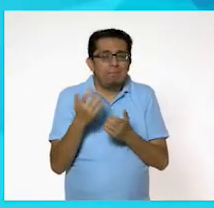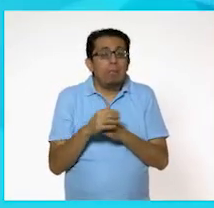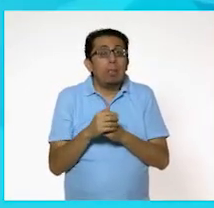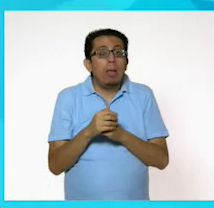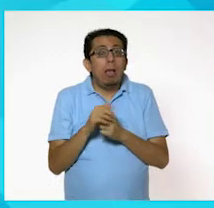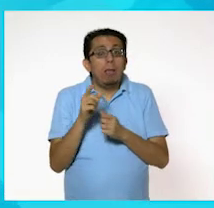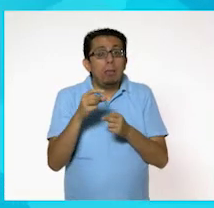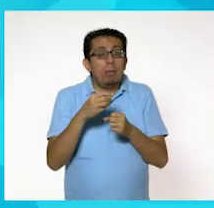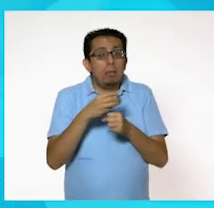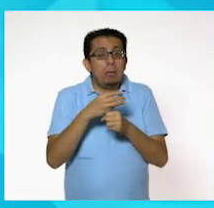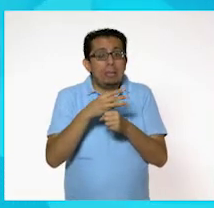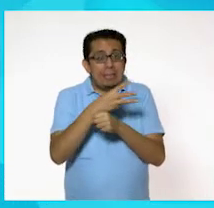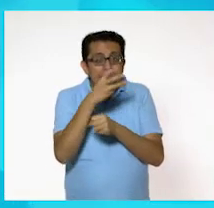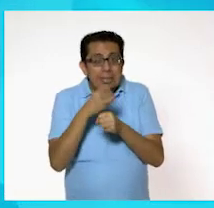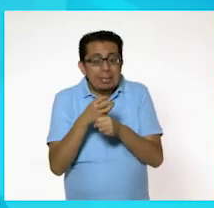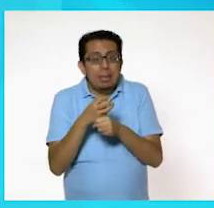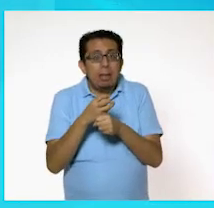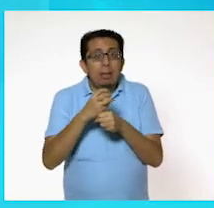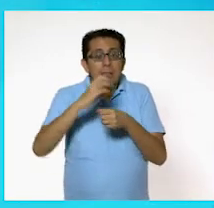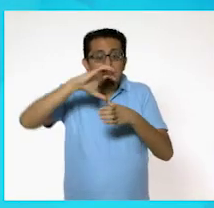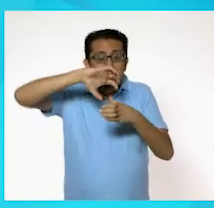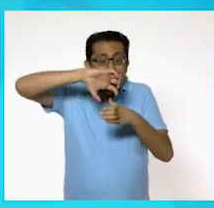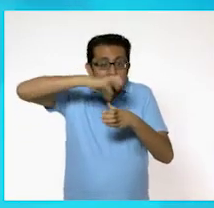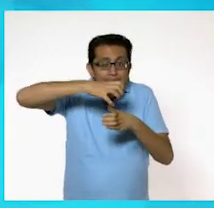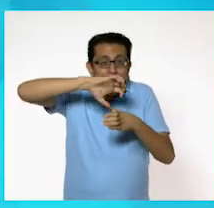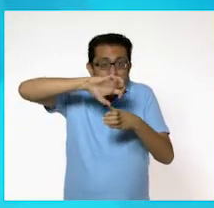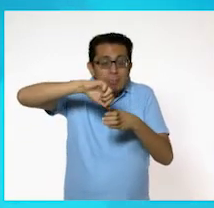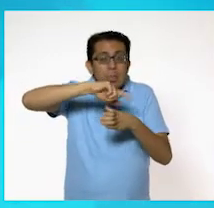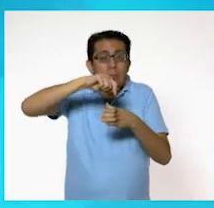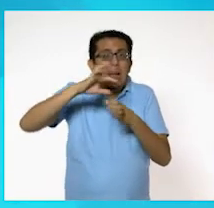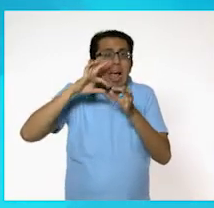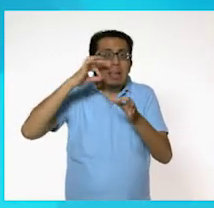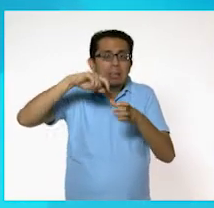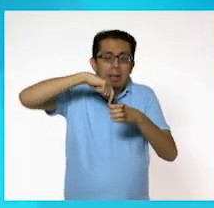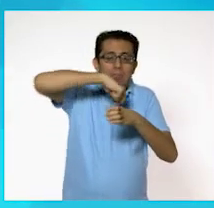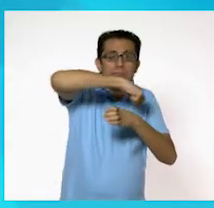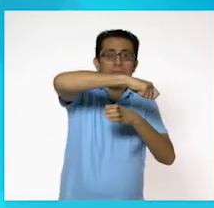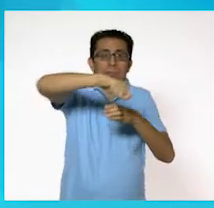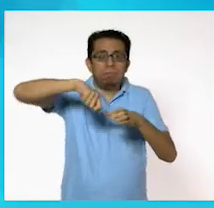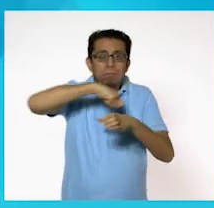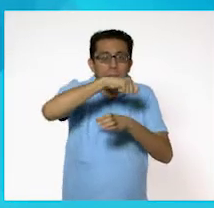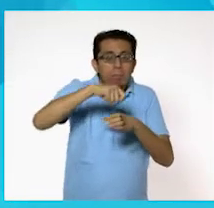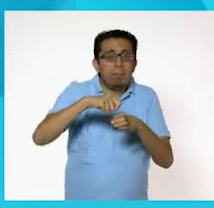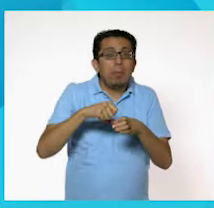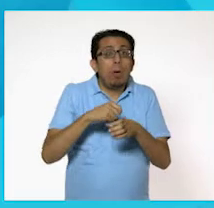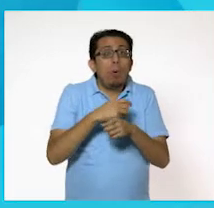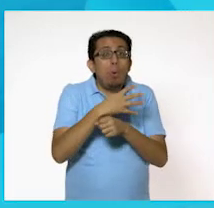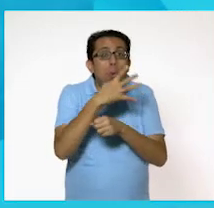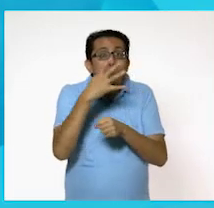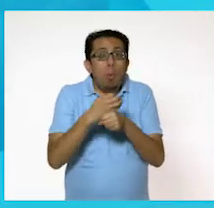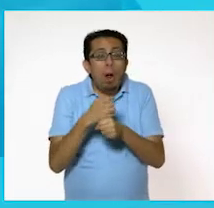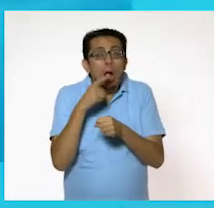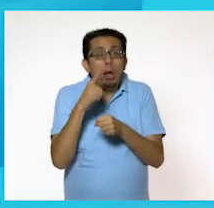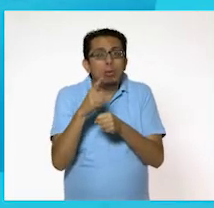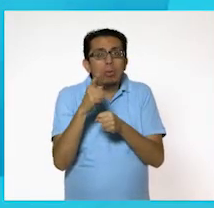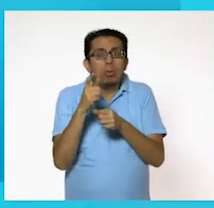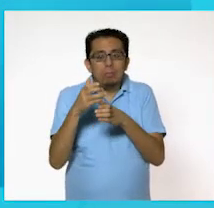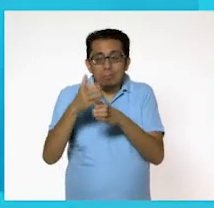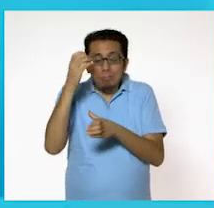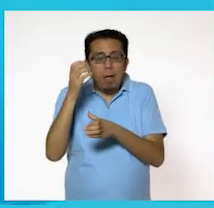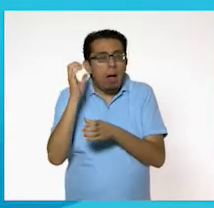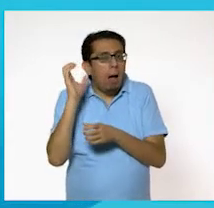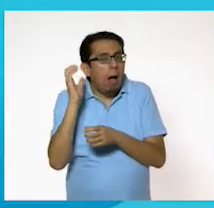la tapa en su lugar y séllala con la cinta adhesiva. Y cuatro, decora tus maracas como